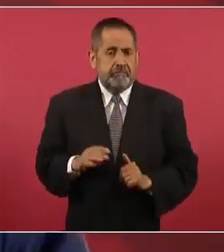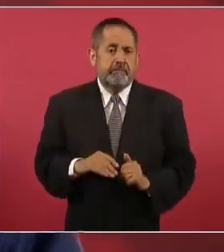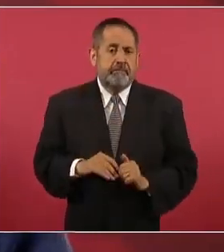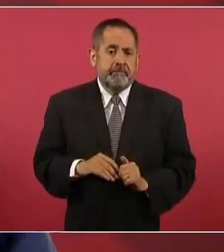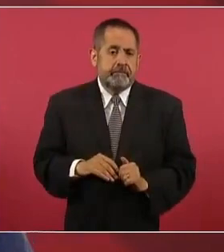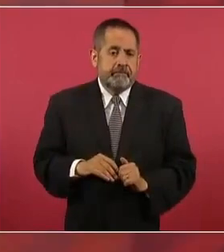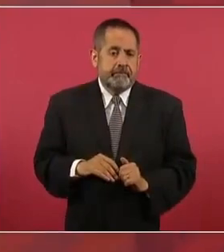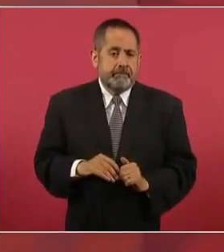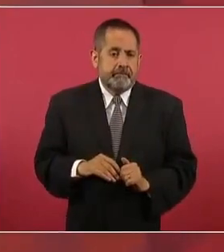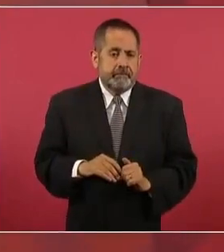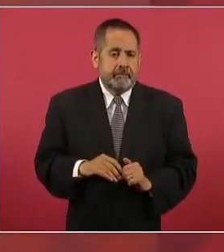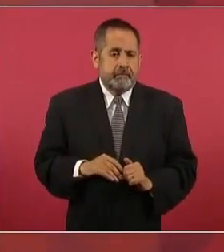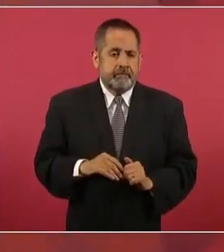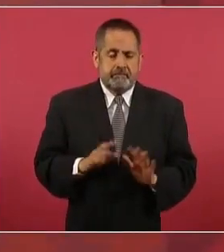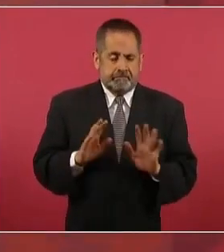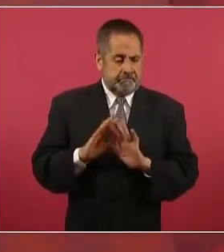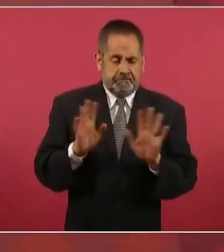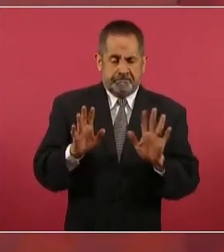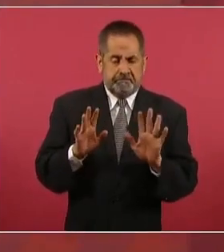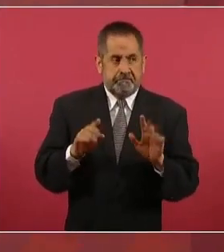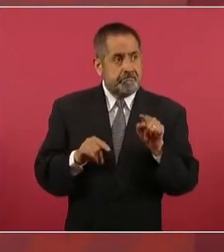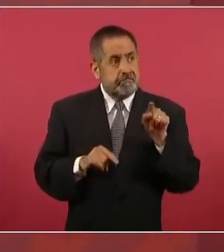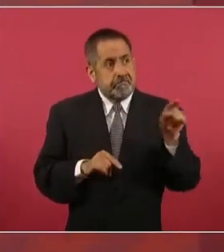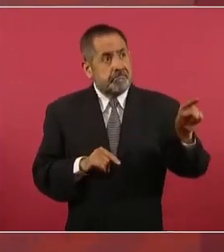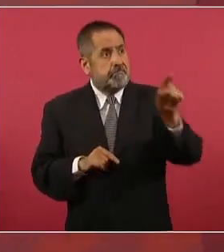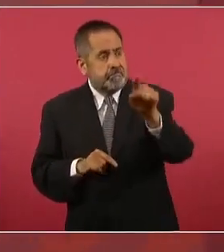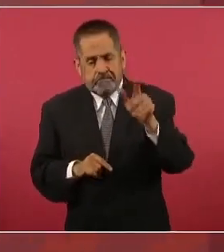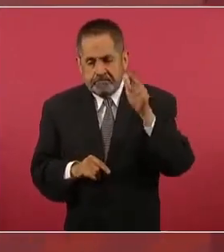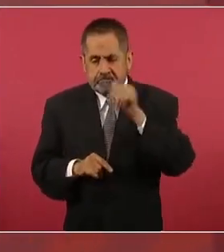que su mundo